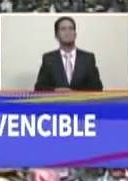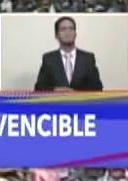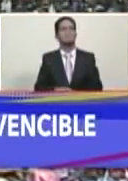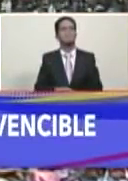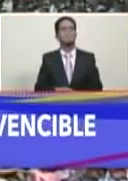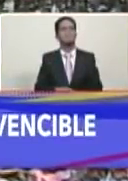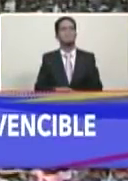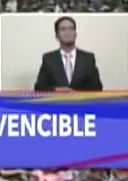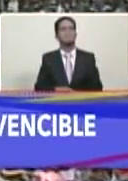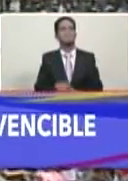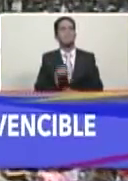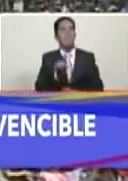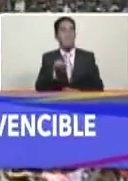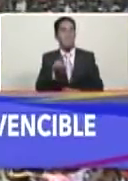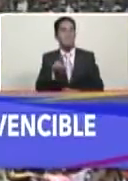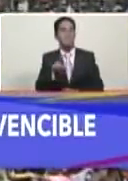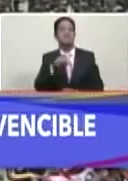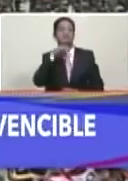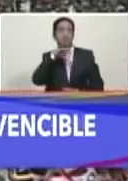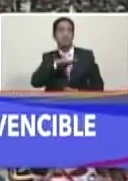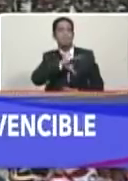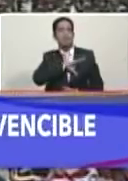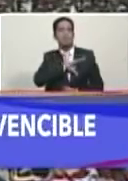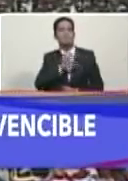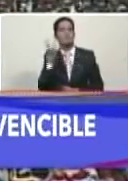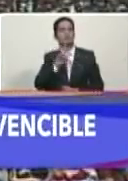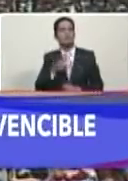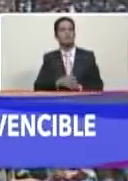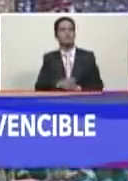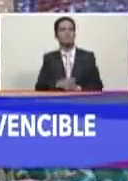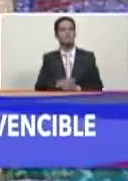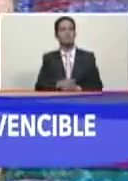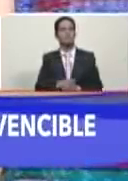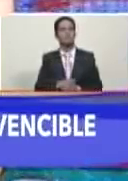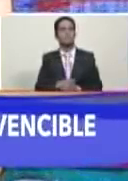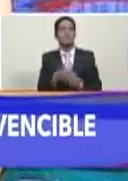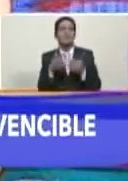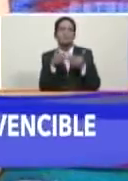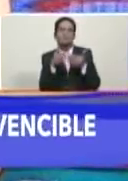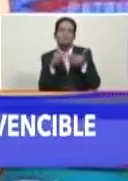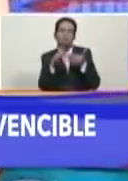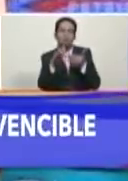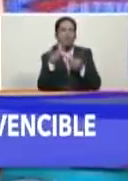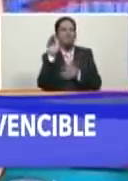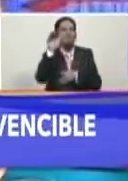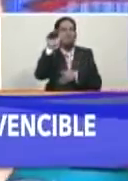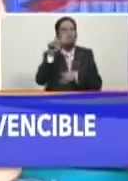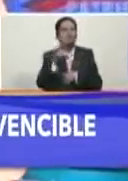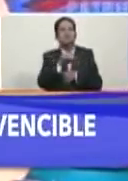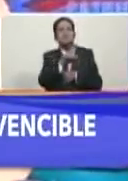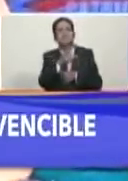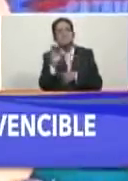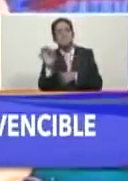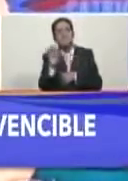Esa es nuestra historia. Cuando se escriba la historia dentro de 100 años, 200, 300